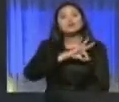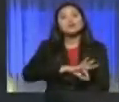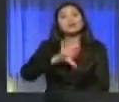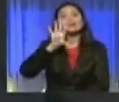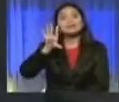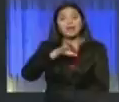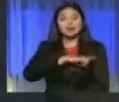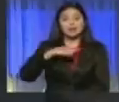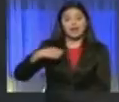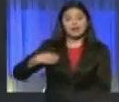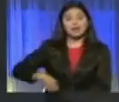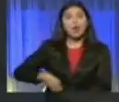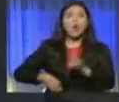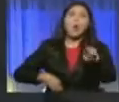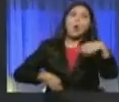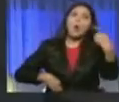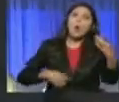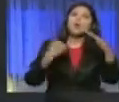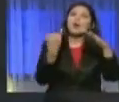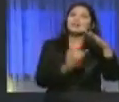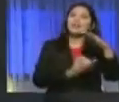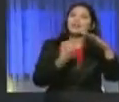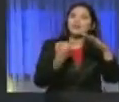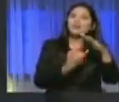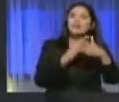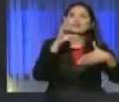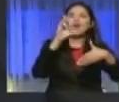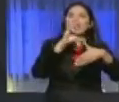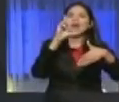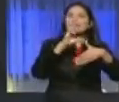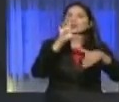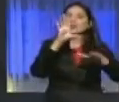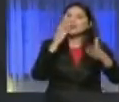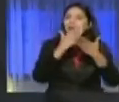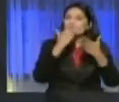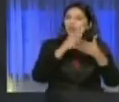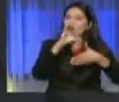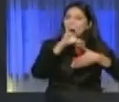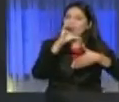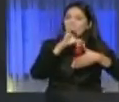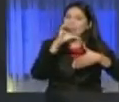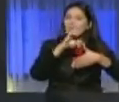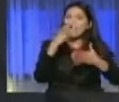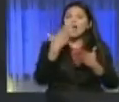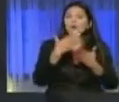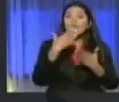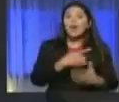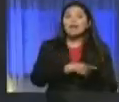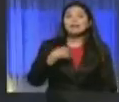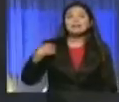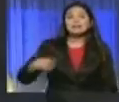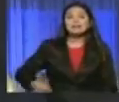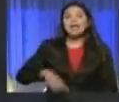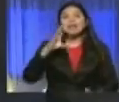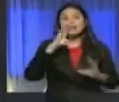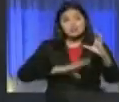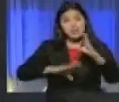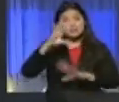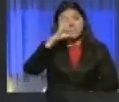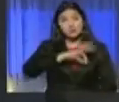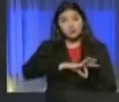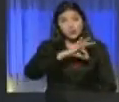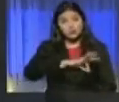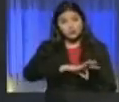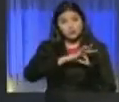de Instituto de Estudios Latinoamericanos de la Academia China de Ciencias Sociales y